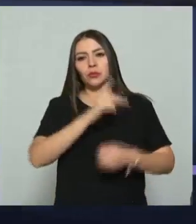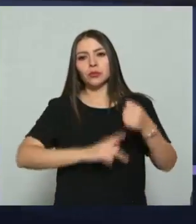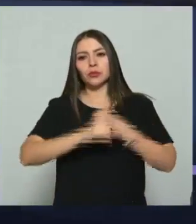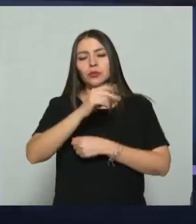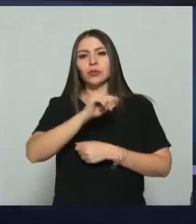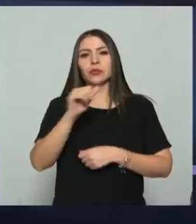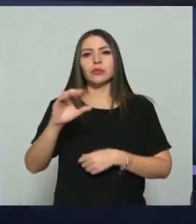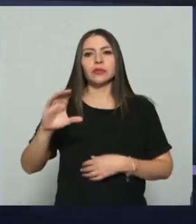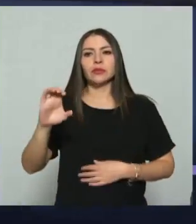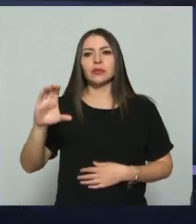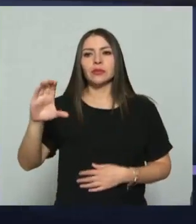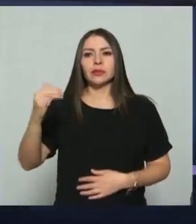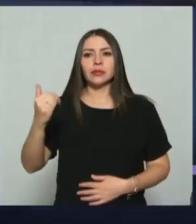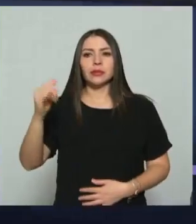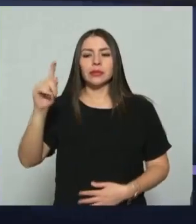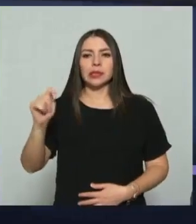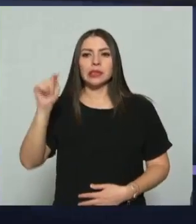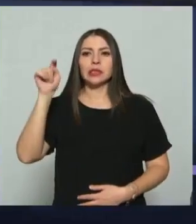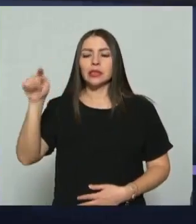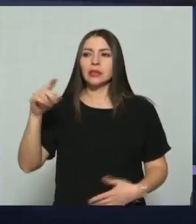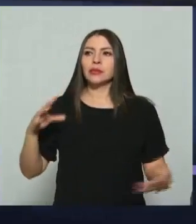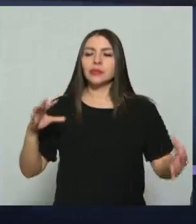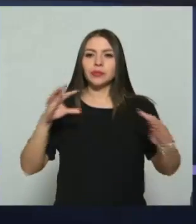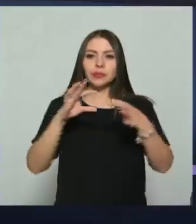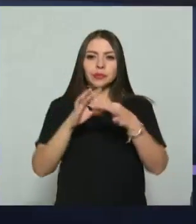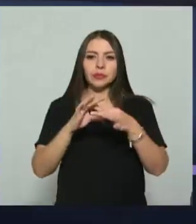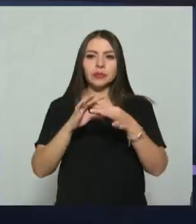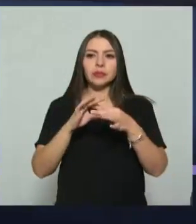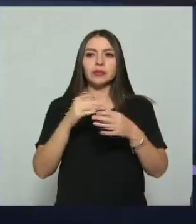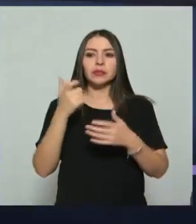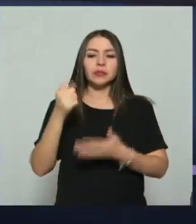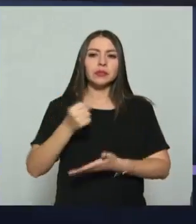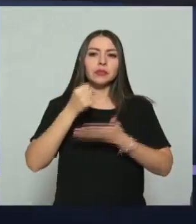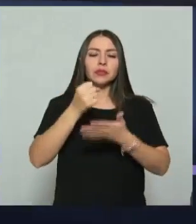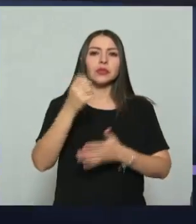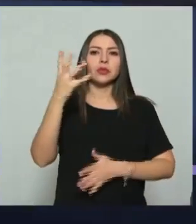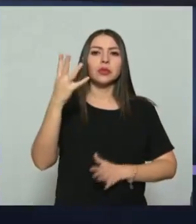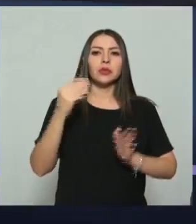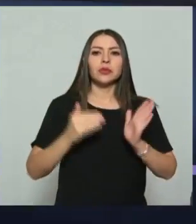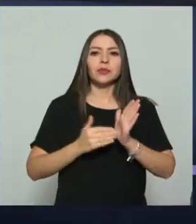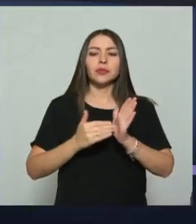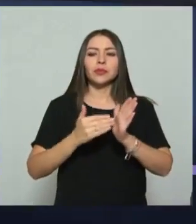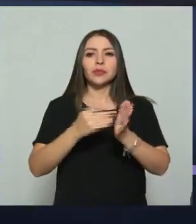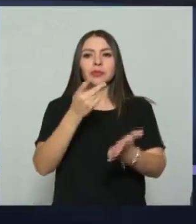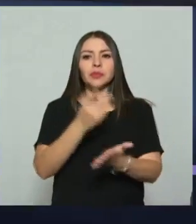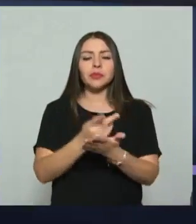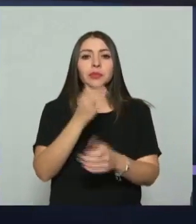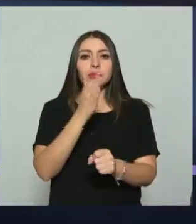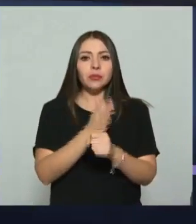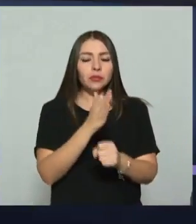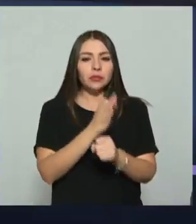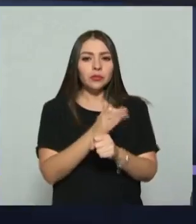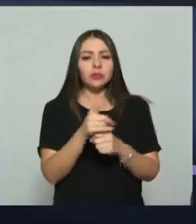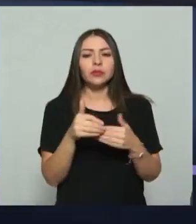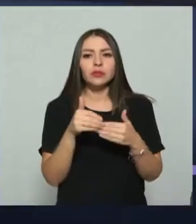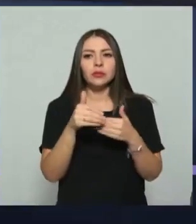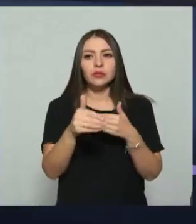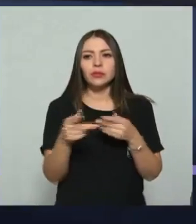Educación, Ciencia y Tecnología, destinó 4 millones de pesos y estamos en la etapa de